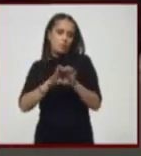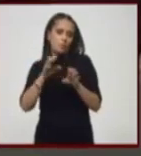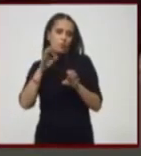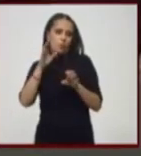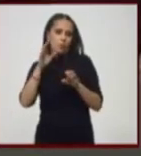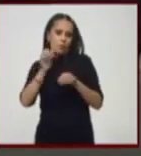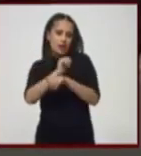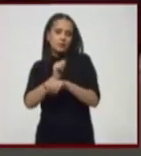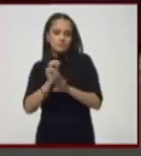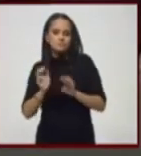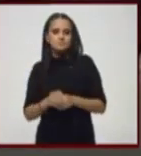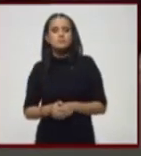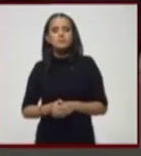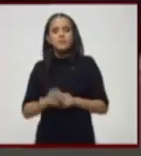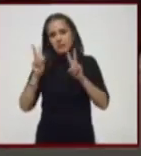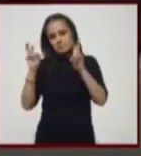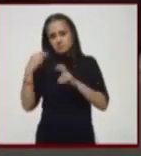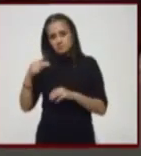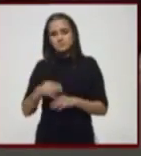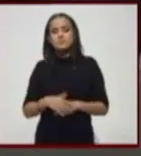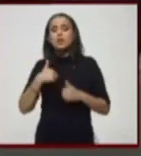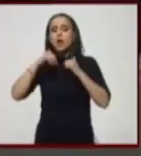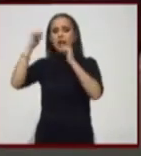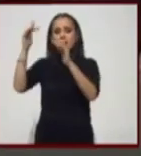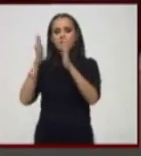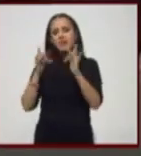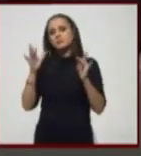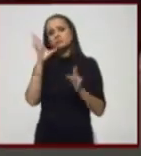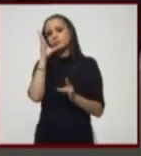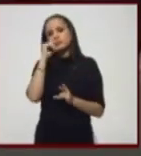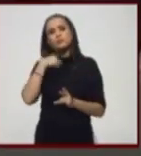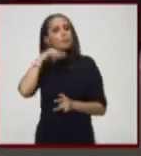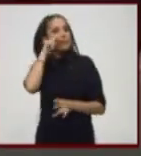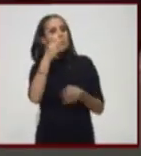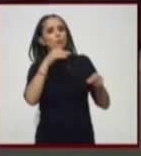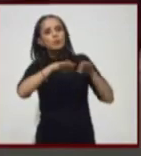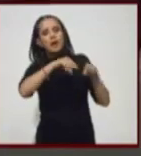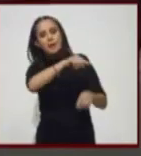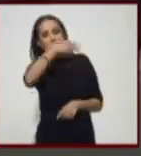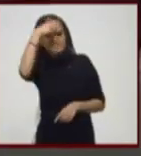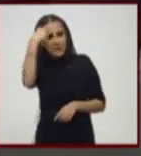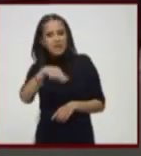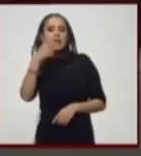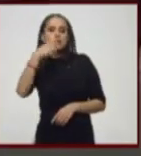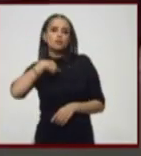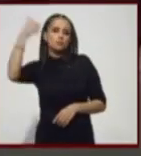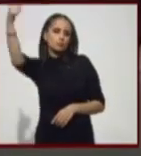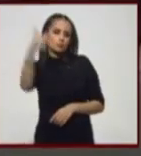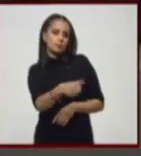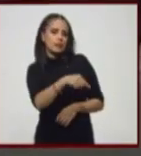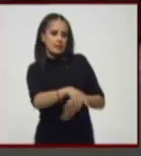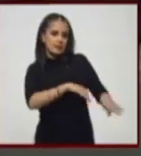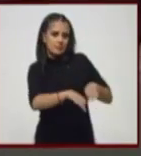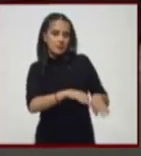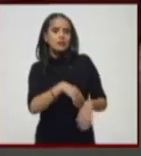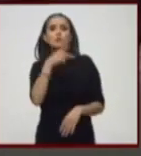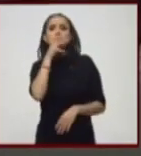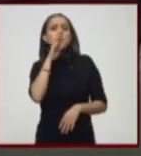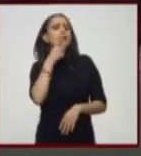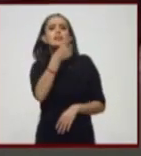acá entonces más que no plantearme quedarme en francia pues vi que había mucho trabajo por acá y vine a hacerlo y que te sientas para pase